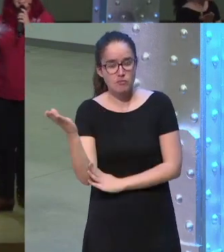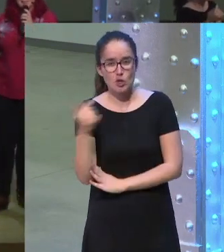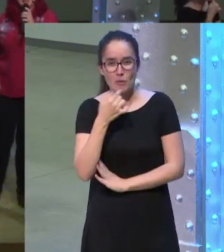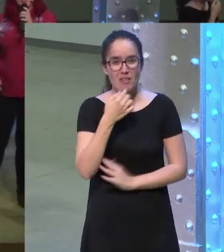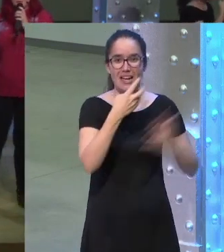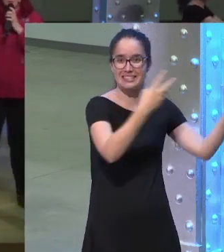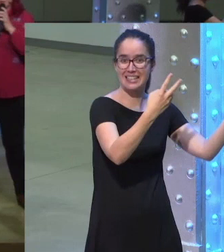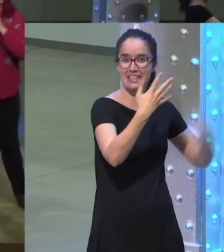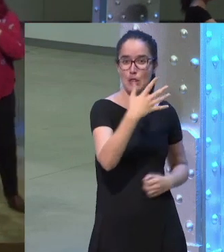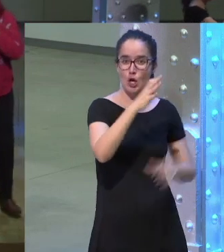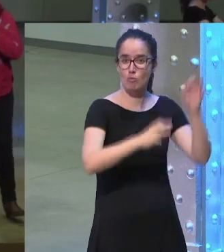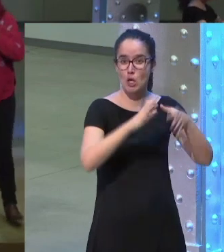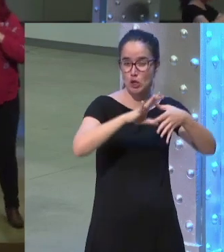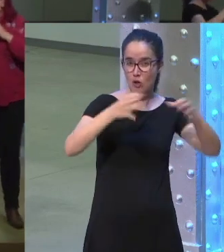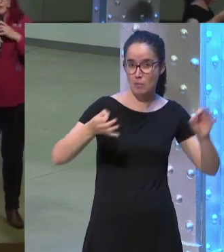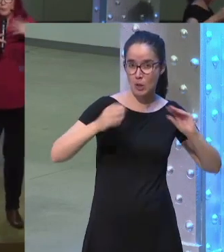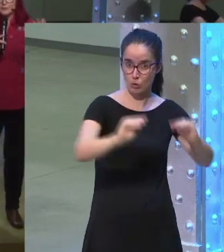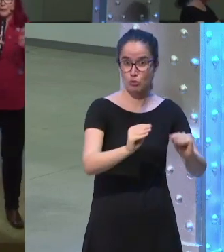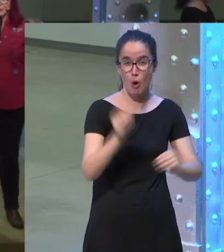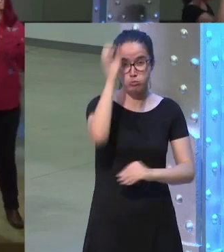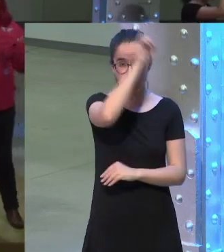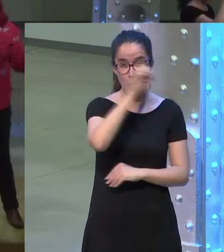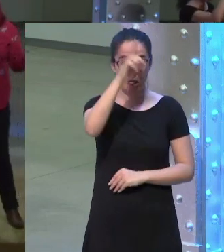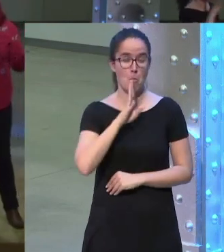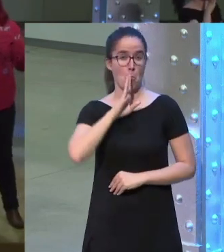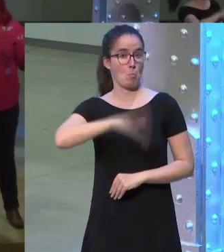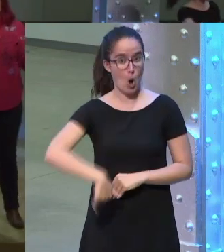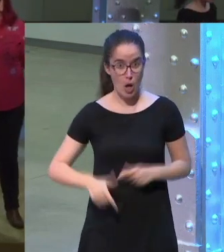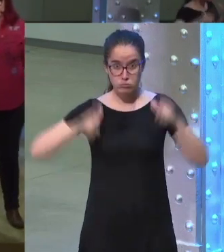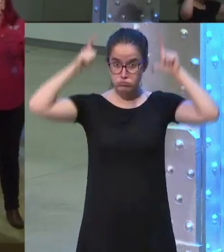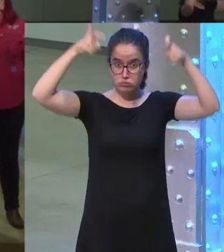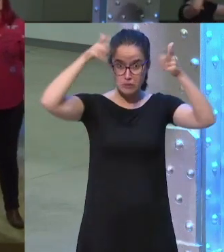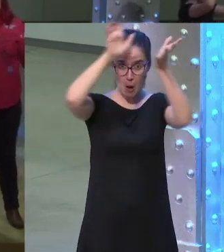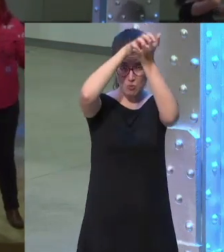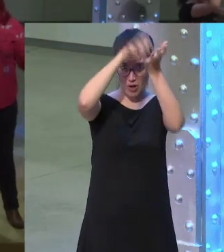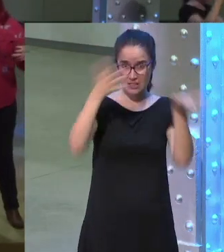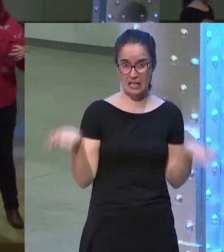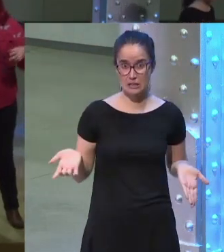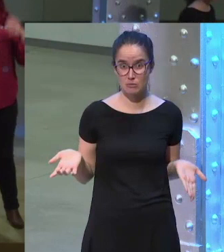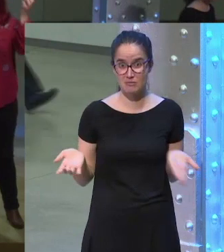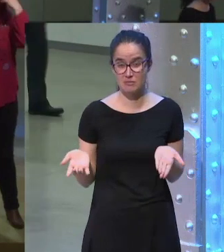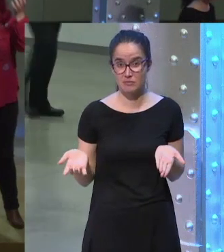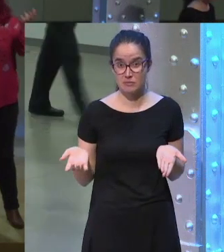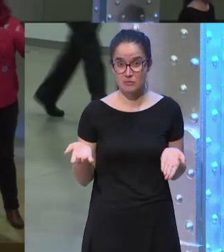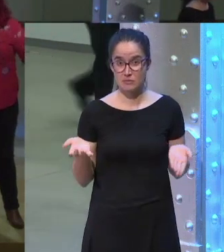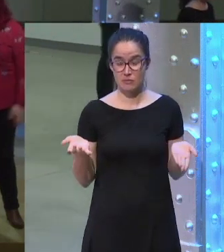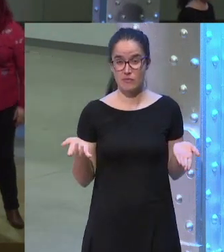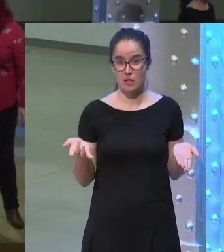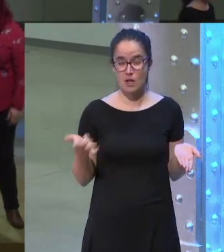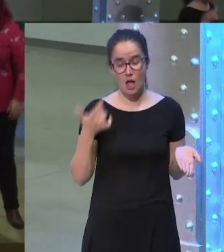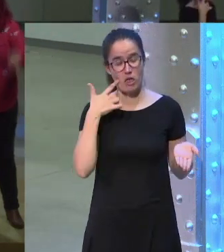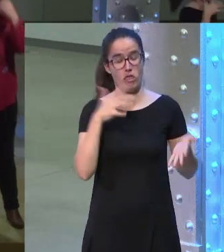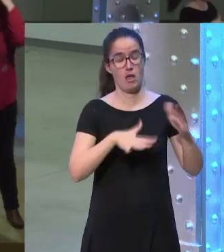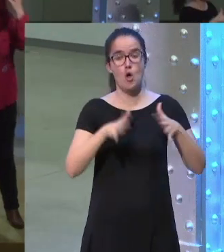que el 75% de sus amigos piensan que es guay llevar un sombrero en la cabeza. Claro, no me va